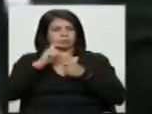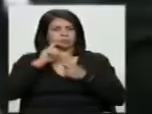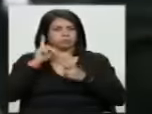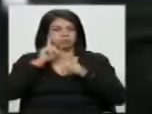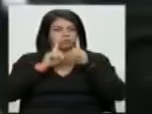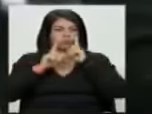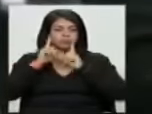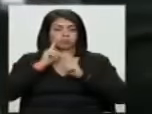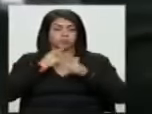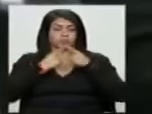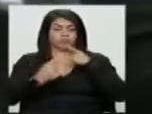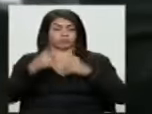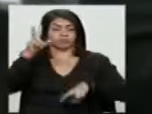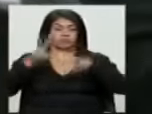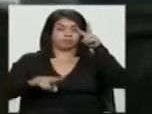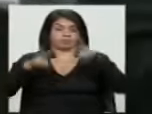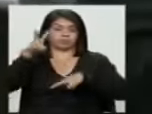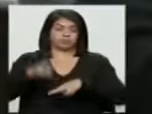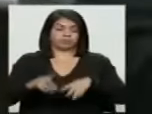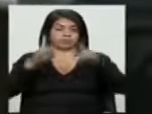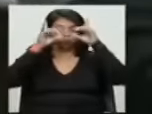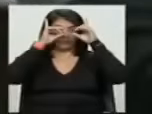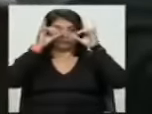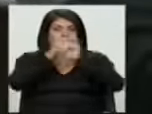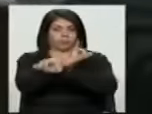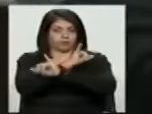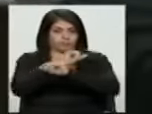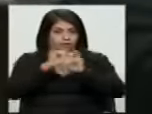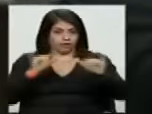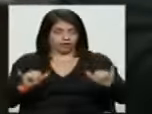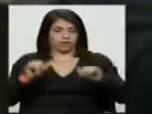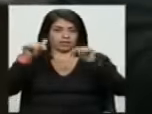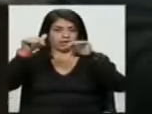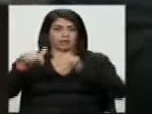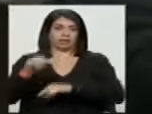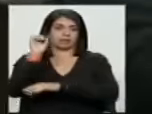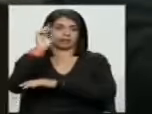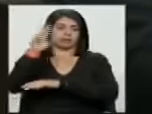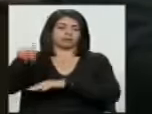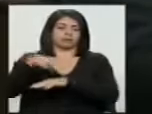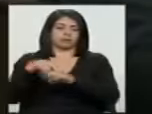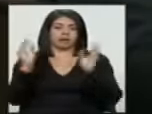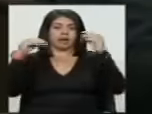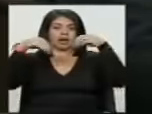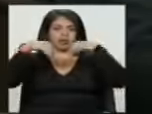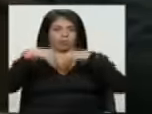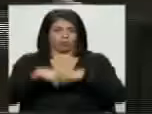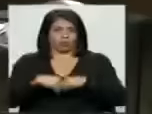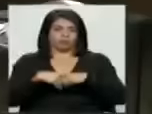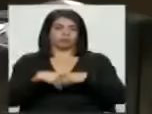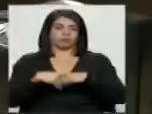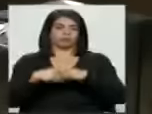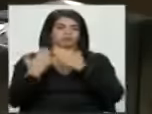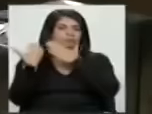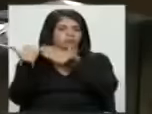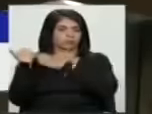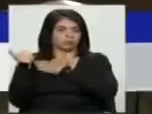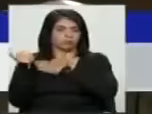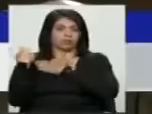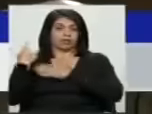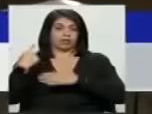exposición, inmediatamente después de esa exposición, esta Asamblea Nacional, de acuerdo a las competencias que